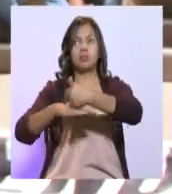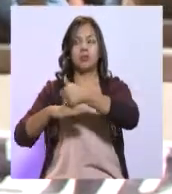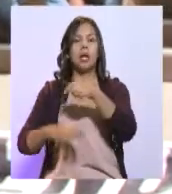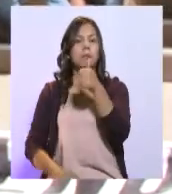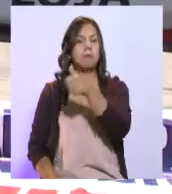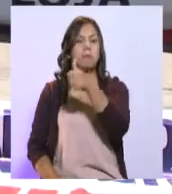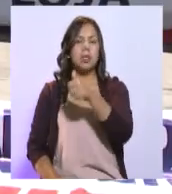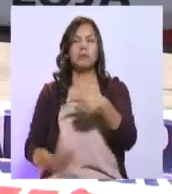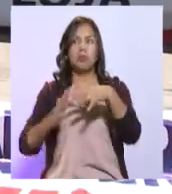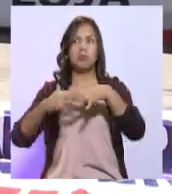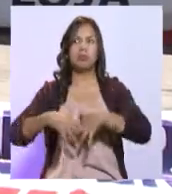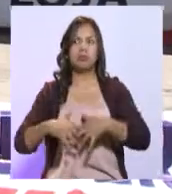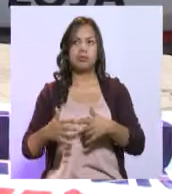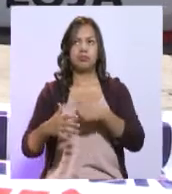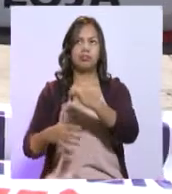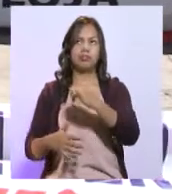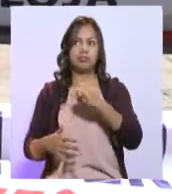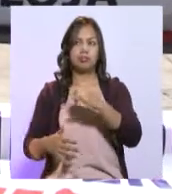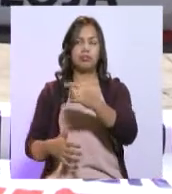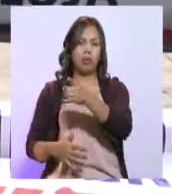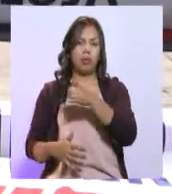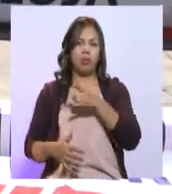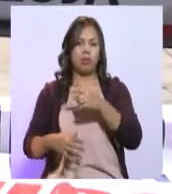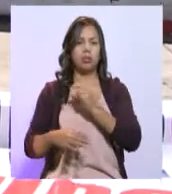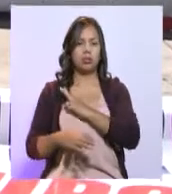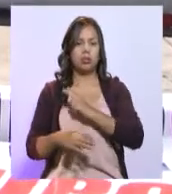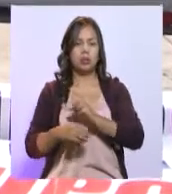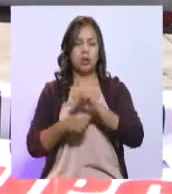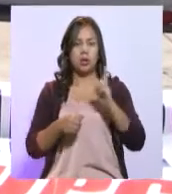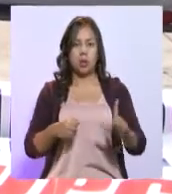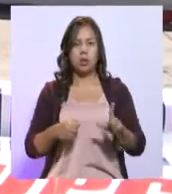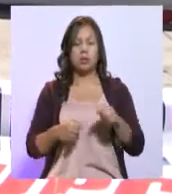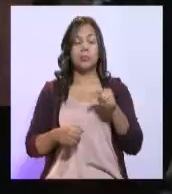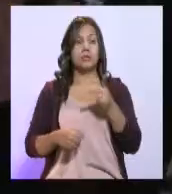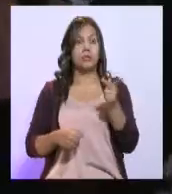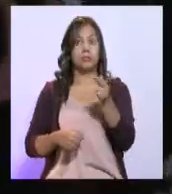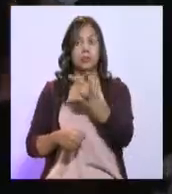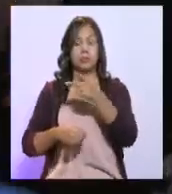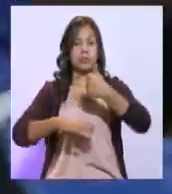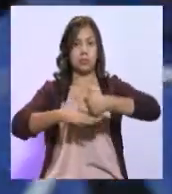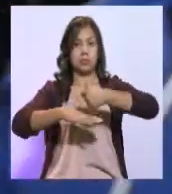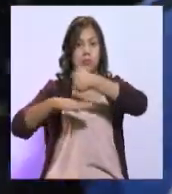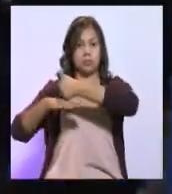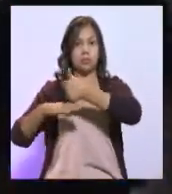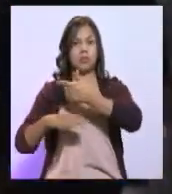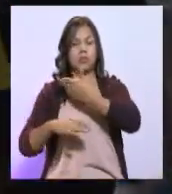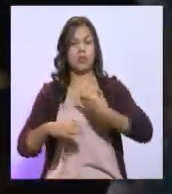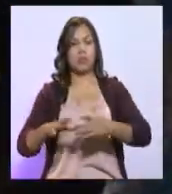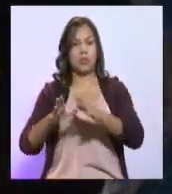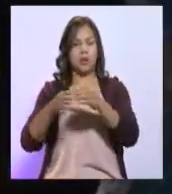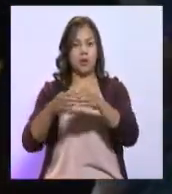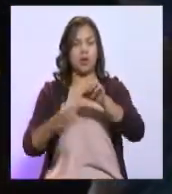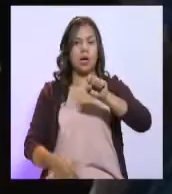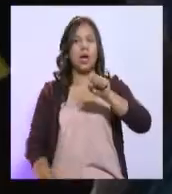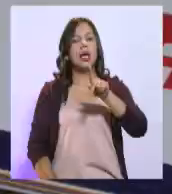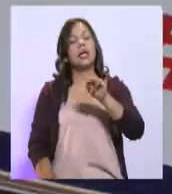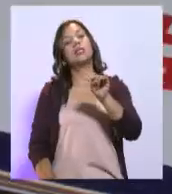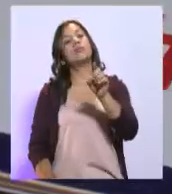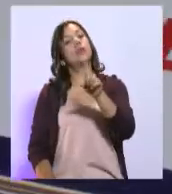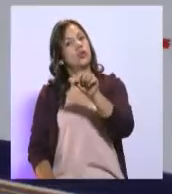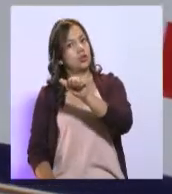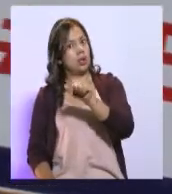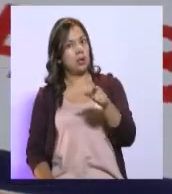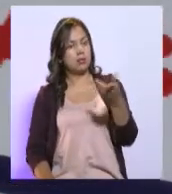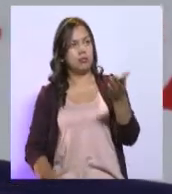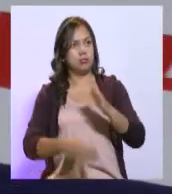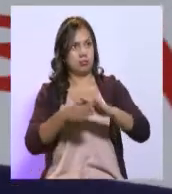esta situación. Tanto el presidente del CES como el rector de la universidad fueron invitados por el titular de la Comisión de Educación de la Asamblea Nacional, Augusto